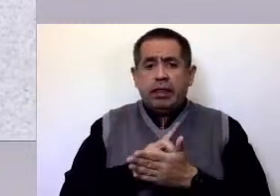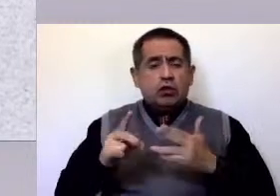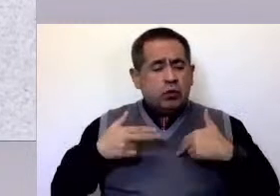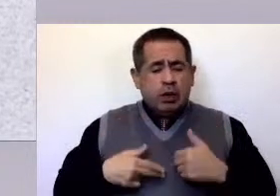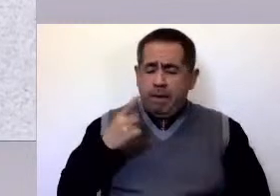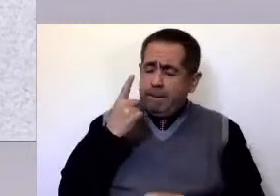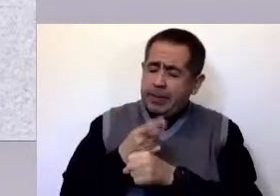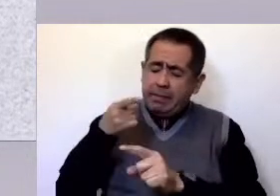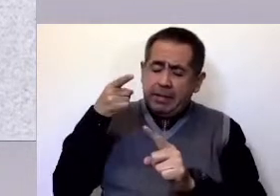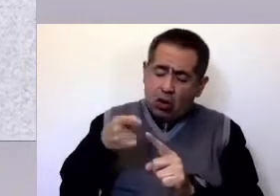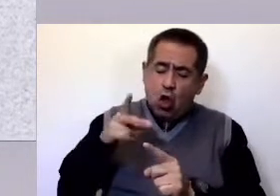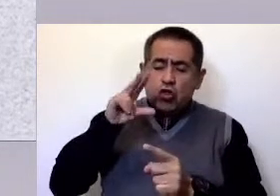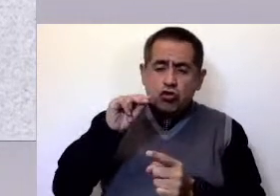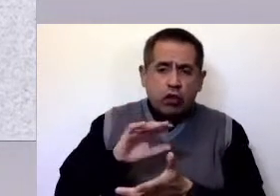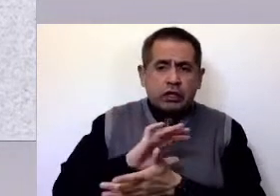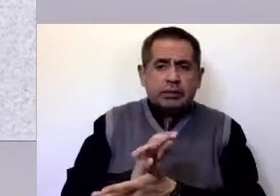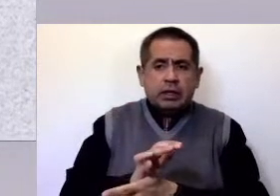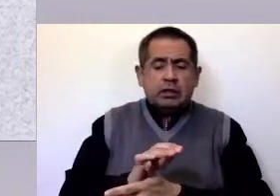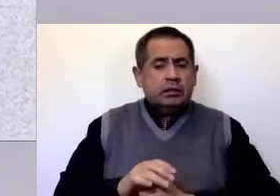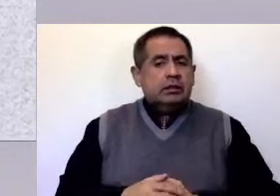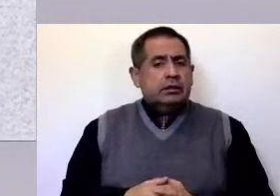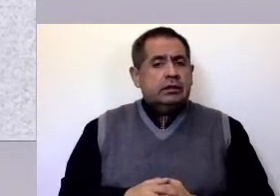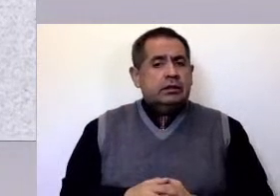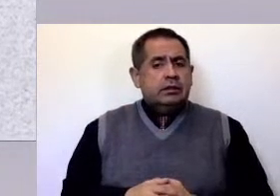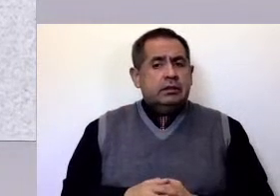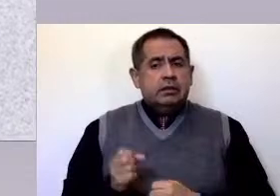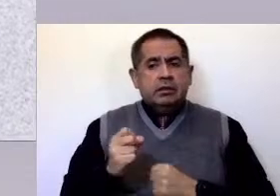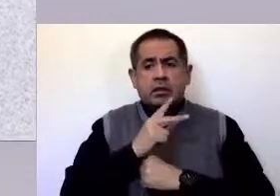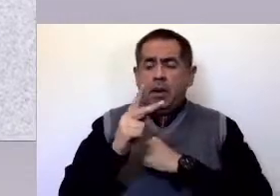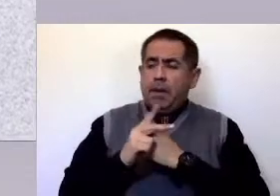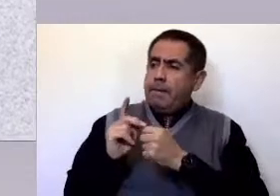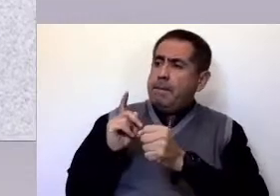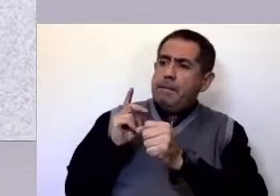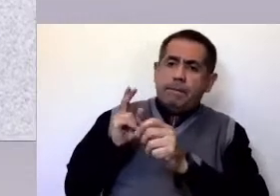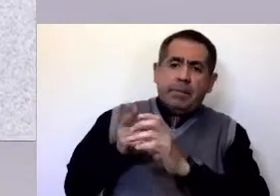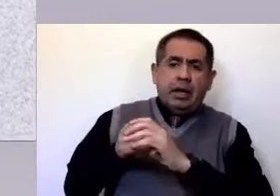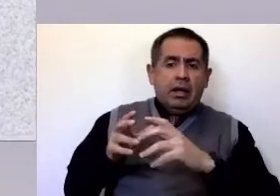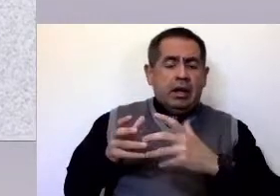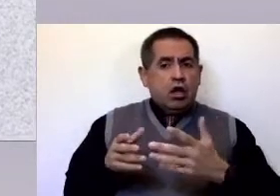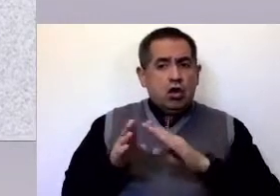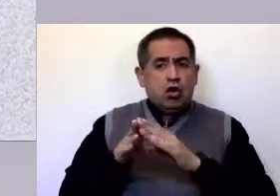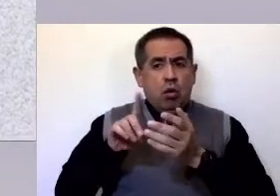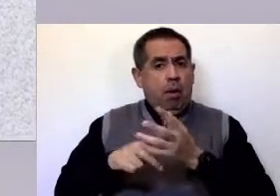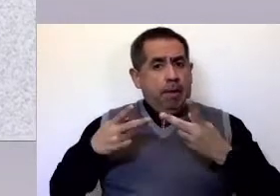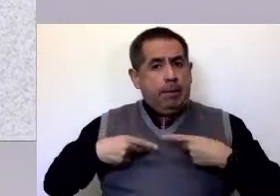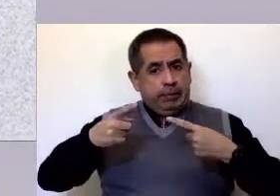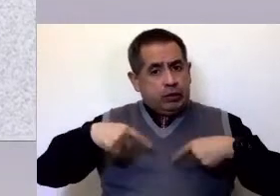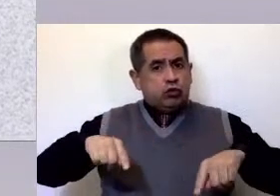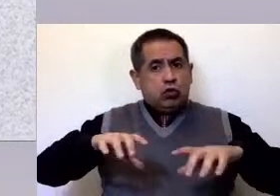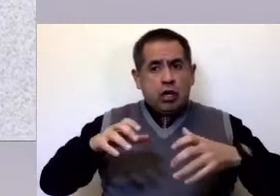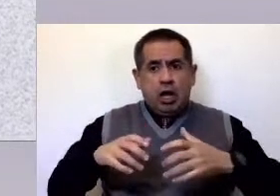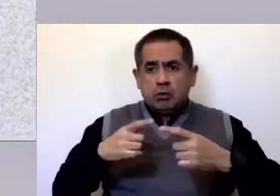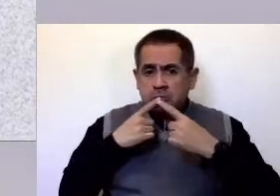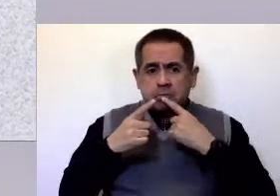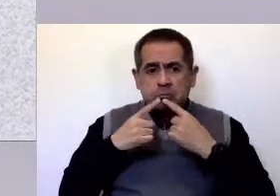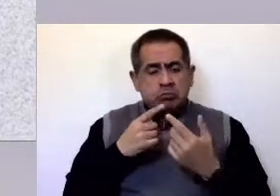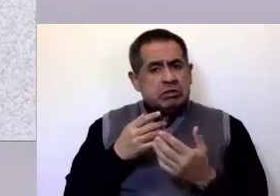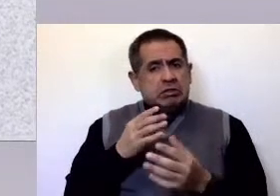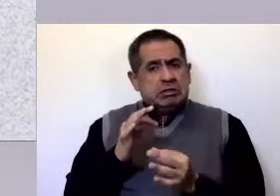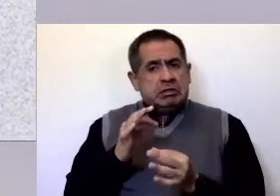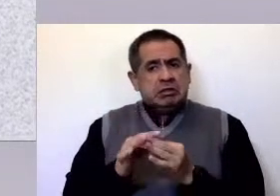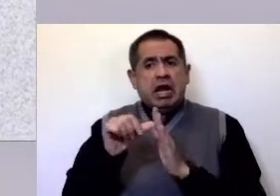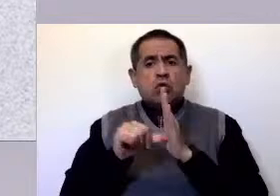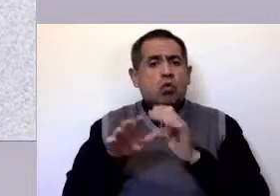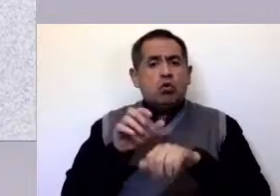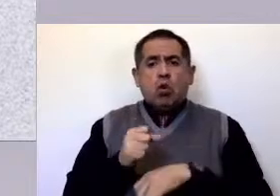por otra parte la aplicación de cláusulas más favorable a la persona humana encuentra su recepción en el artículo cuarto